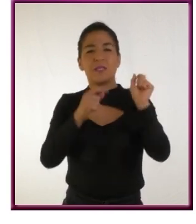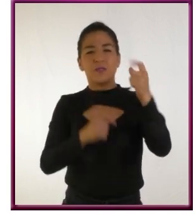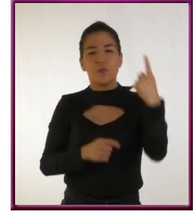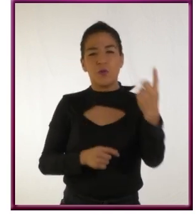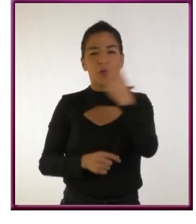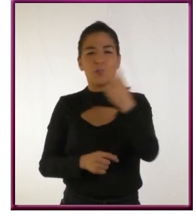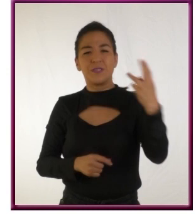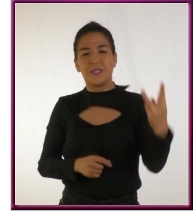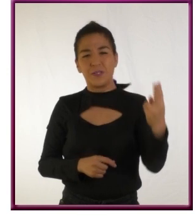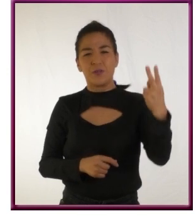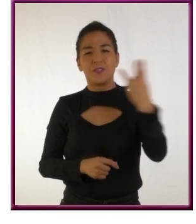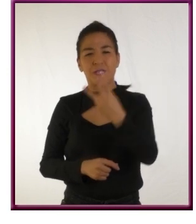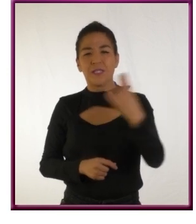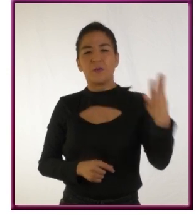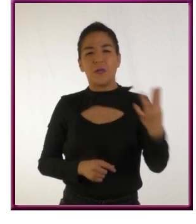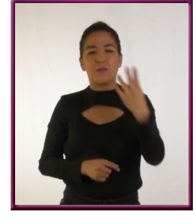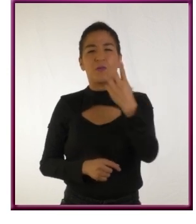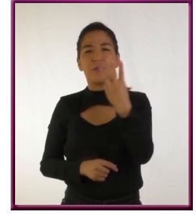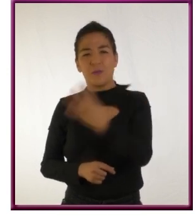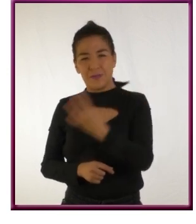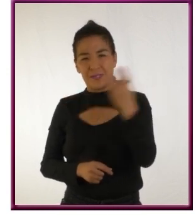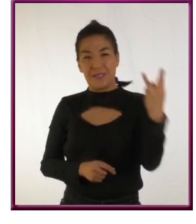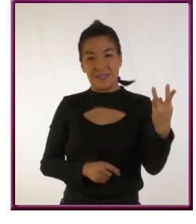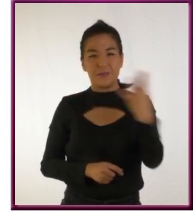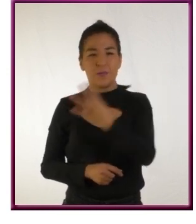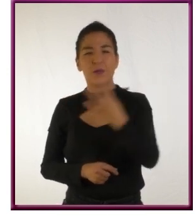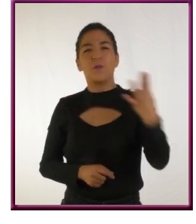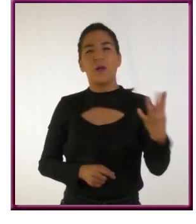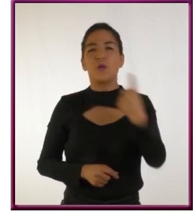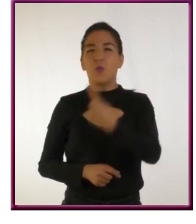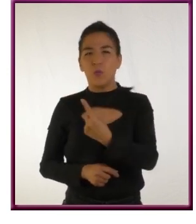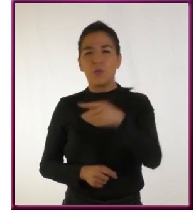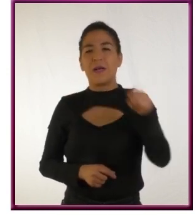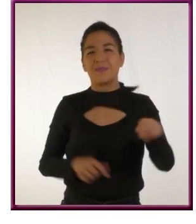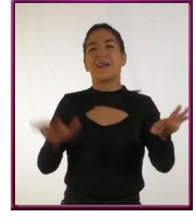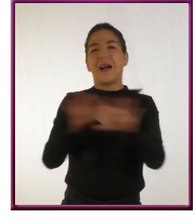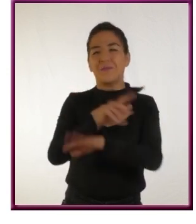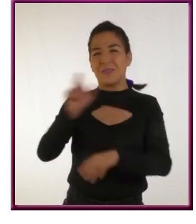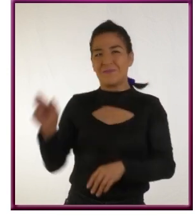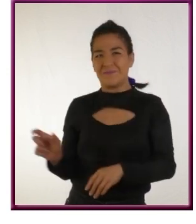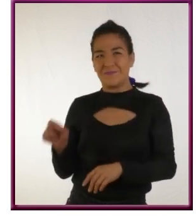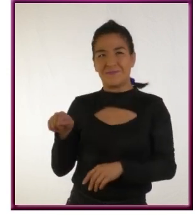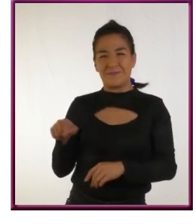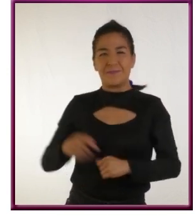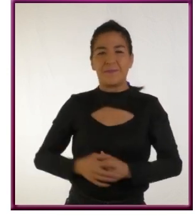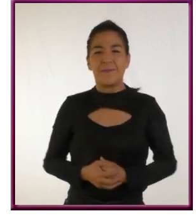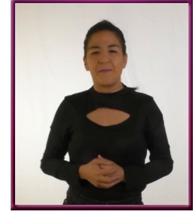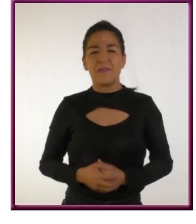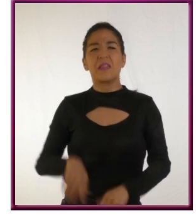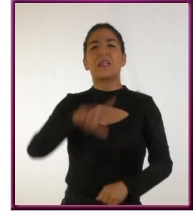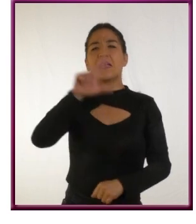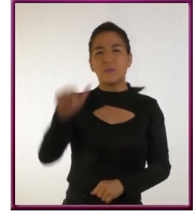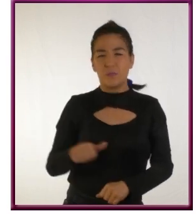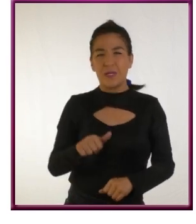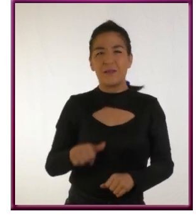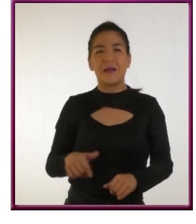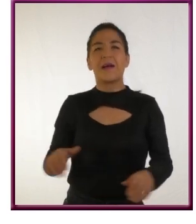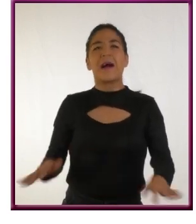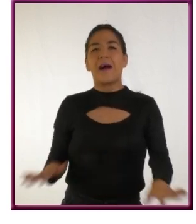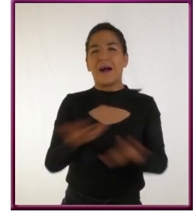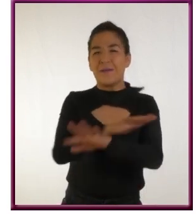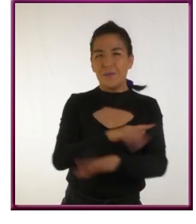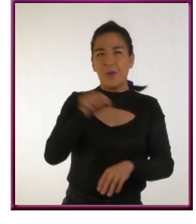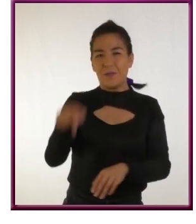el 4 será 1. Y si hago eso, lo voy a colocar abajo a la derecha. Y ahí está, con esos cambios. Y luego roto